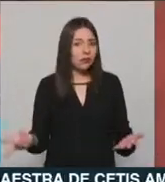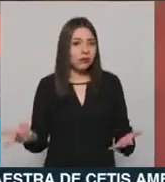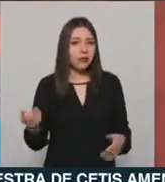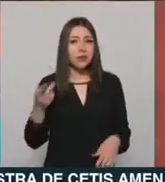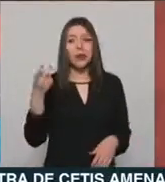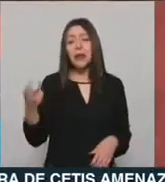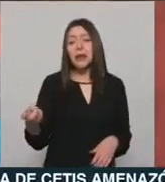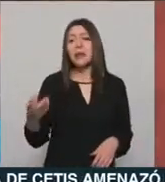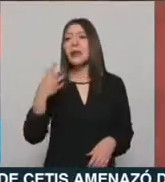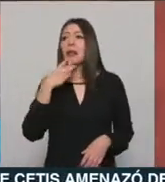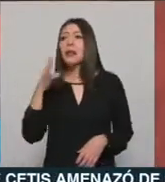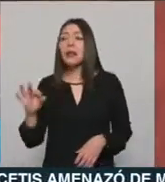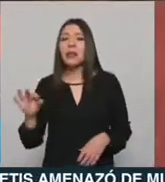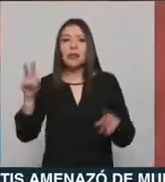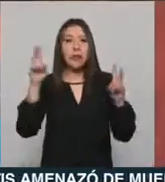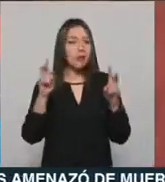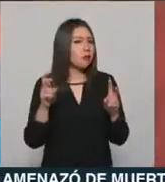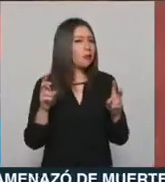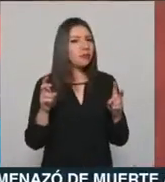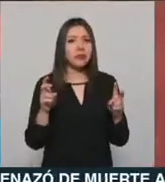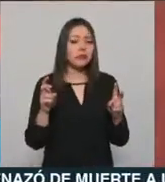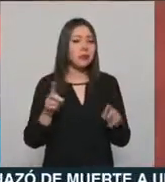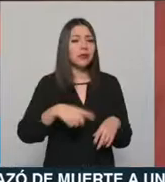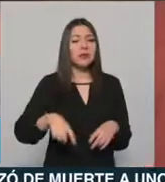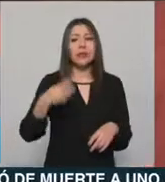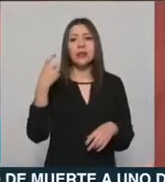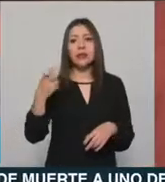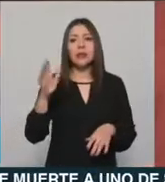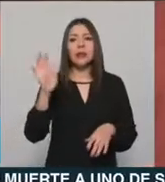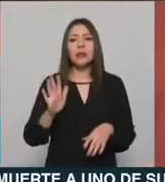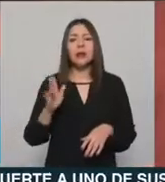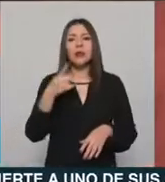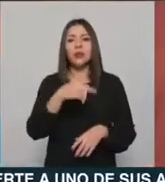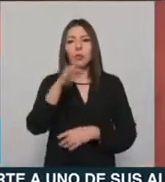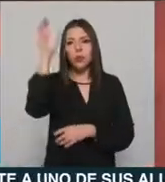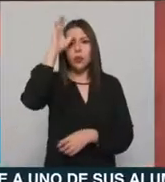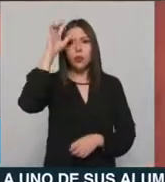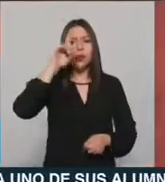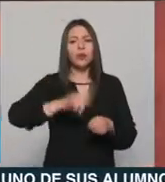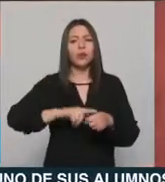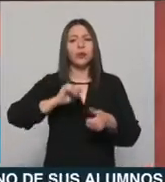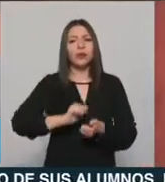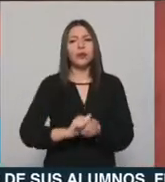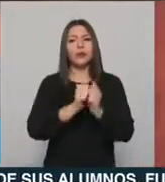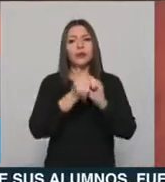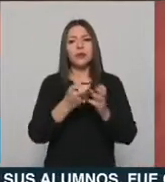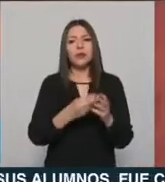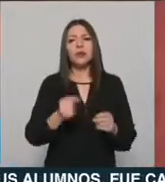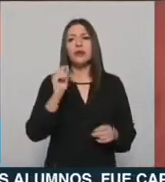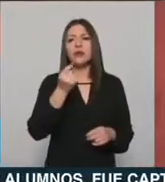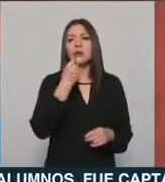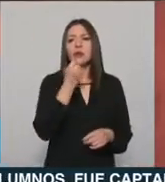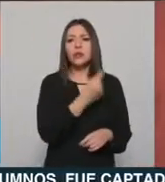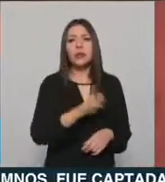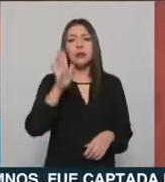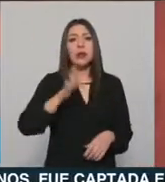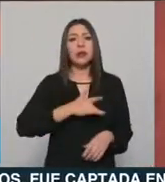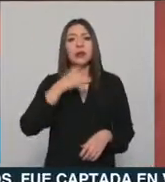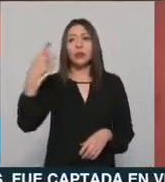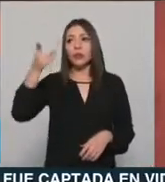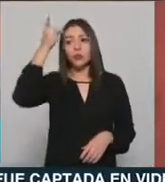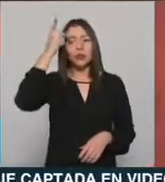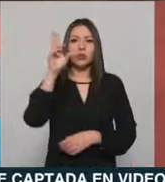sencillo del pantalón en varones, tiene que ver con que desnuda nuestra cultura machista esta noción de que los niños son propiedad, y no es